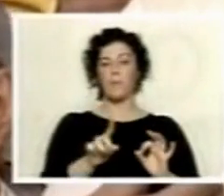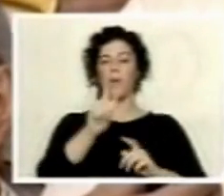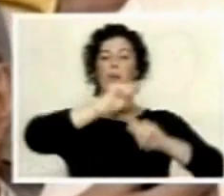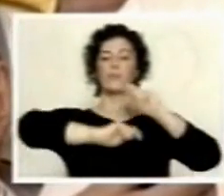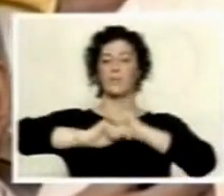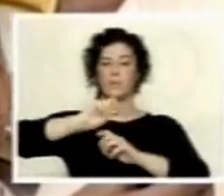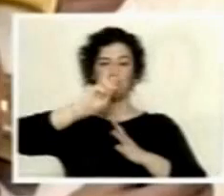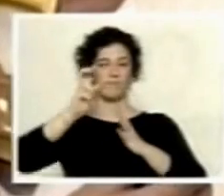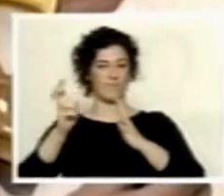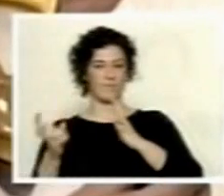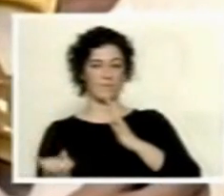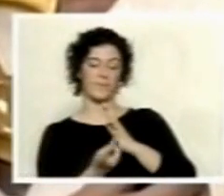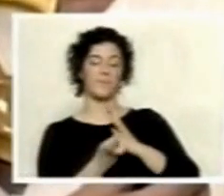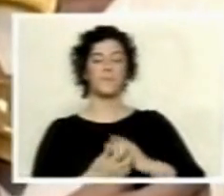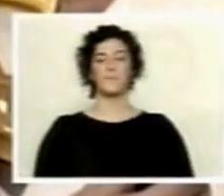Etcétera, etcétera.